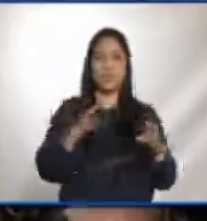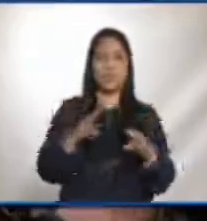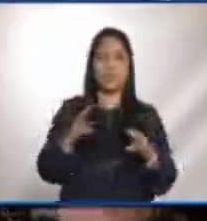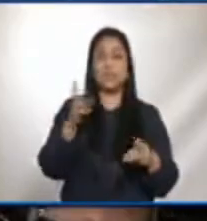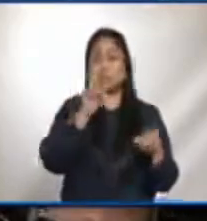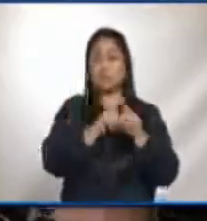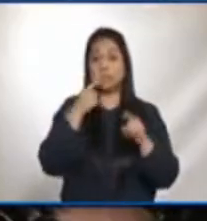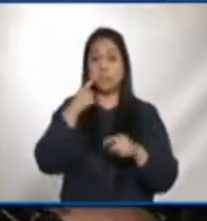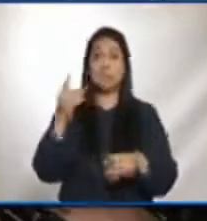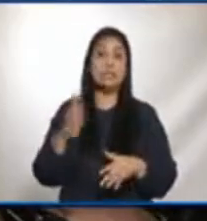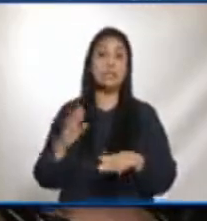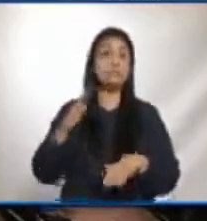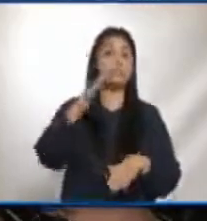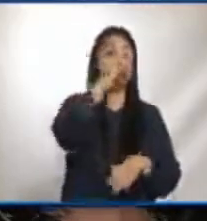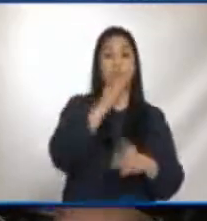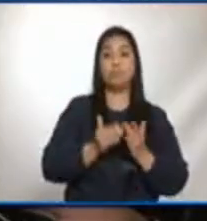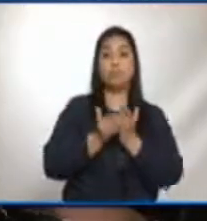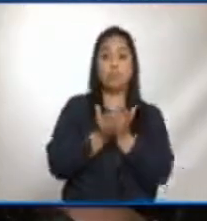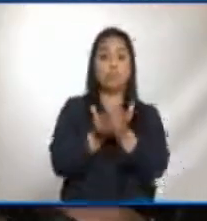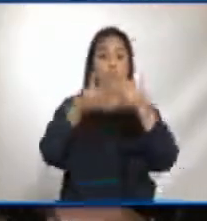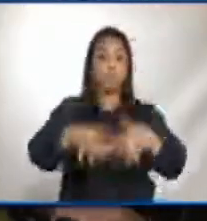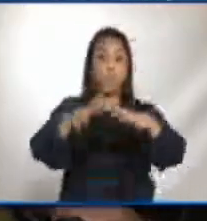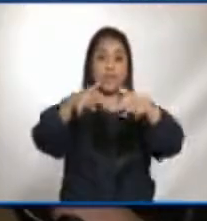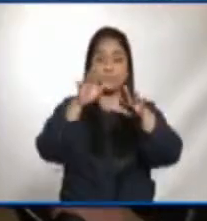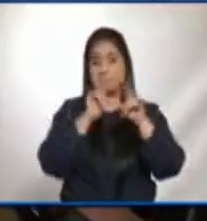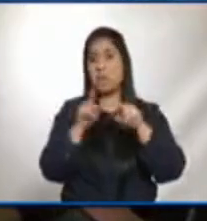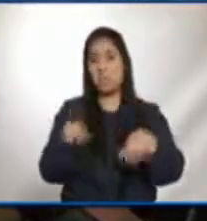puertos y aeropuertos, que es base fundamental para que logremos